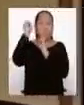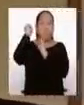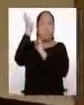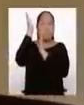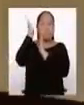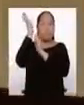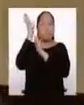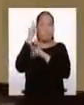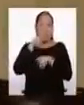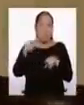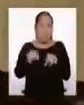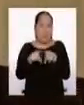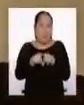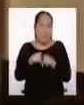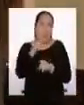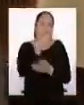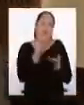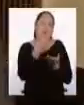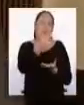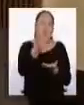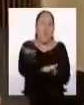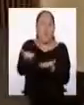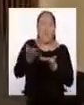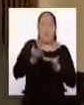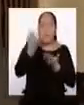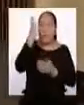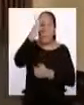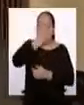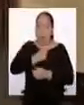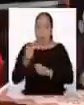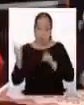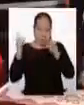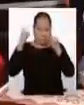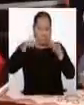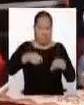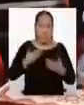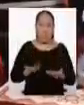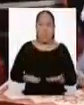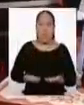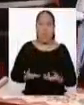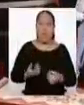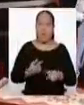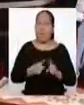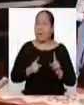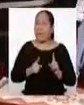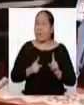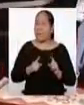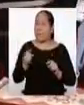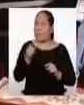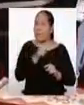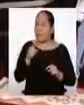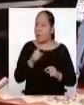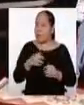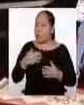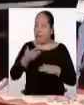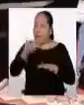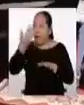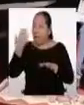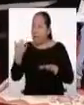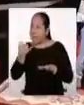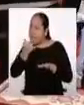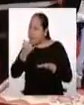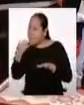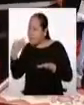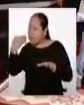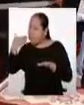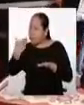mismo, porque a pesar que ustedes hayan recibido una invitación muy bonita para venir al TEDx, algo ha tenido que pasar en sus vidas antes, ha tenido que haber